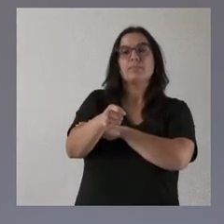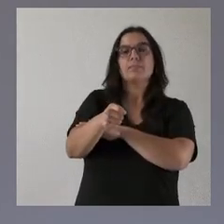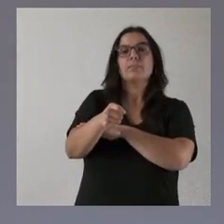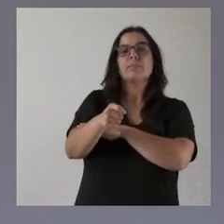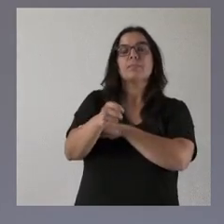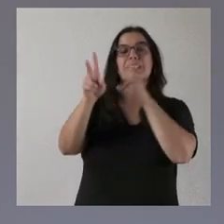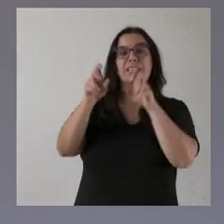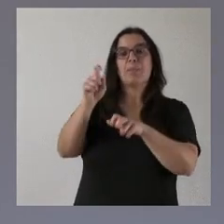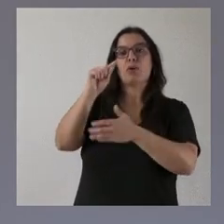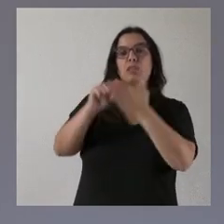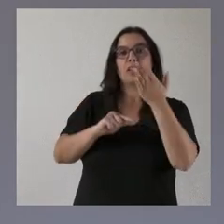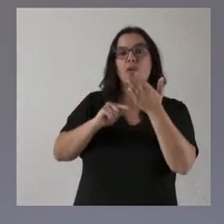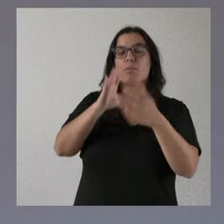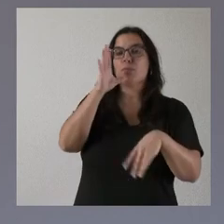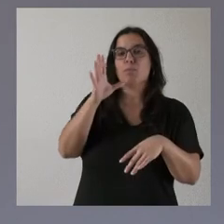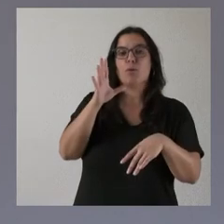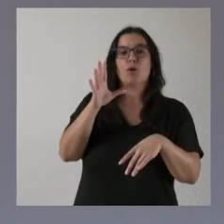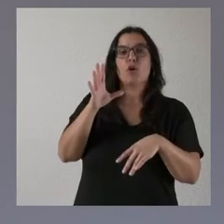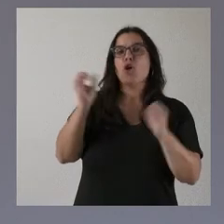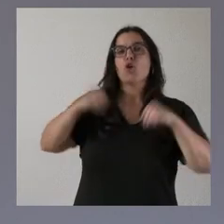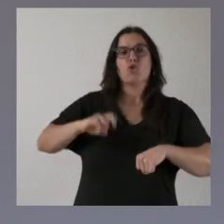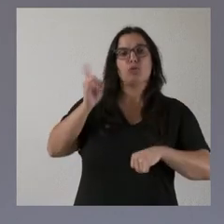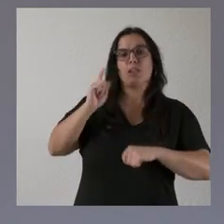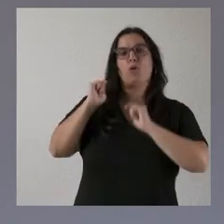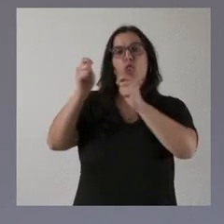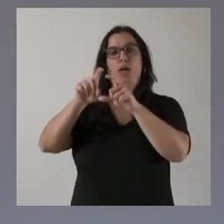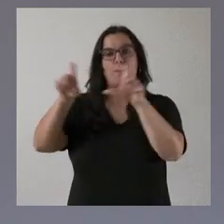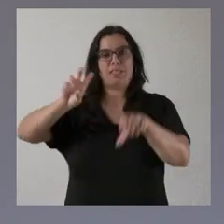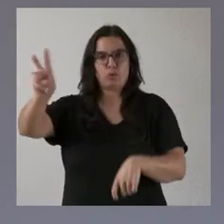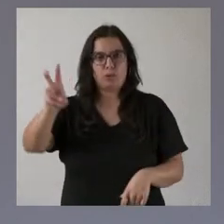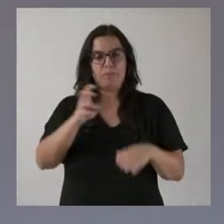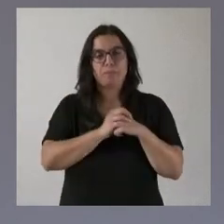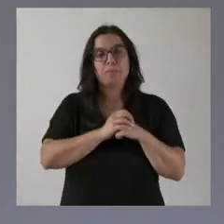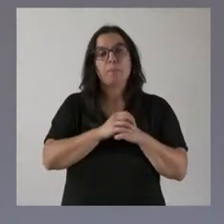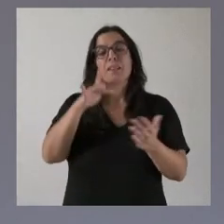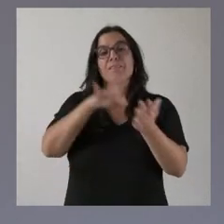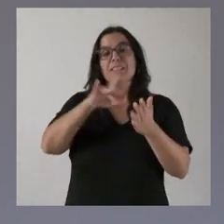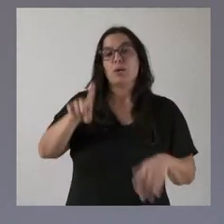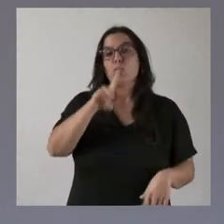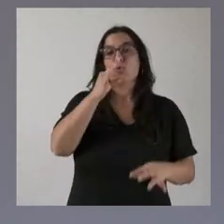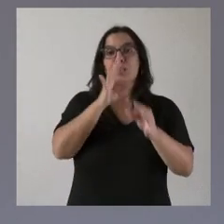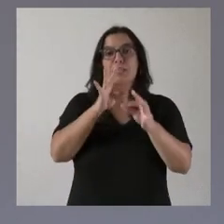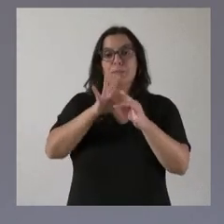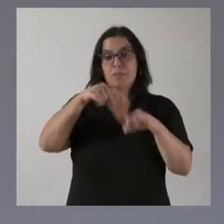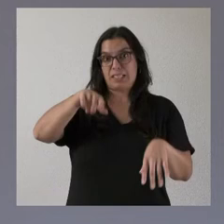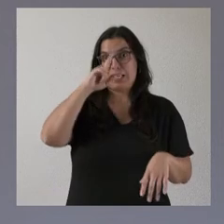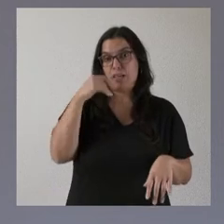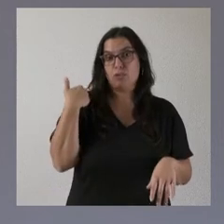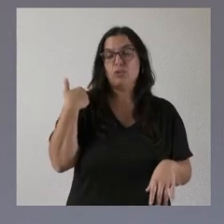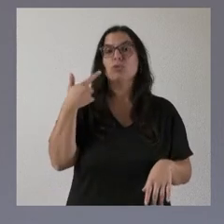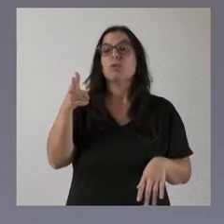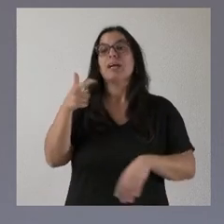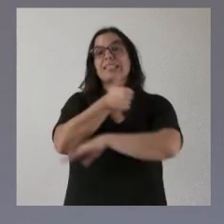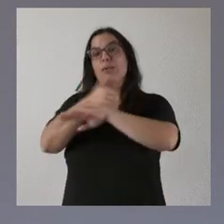contratación contra la recitada resolución de adjudicación con fecha 1 de septiembre del 22 el perfil dicta